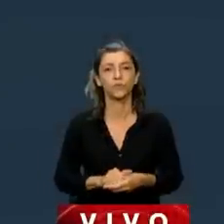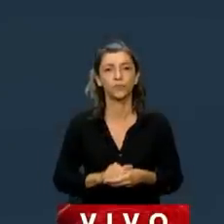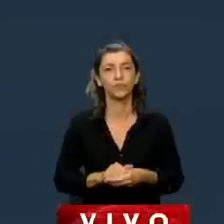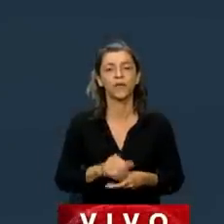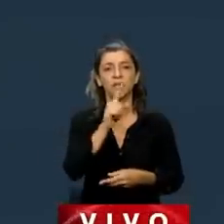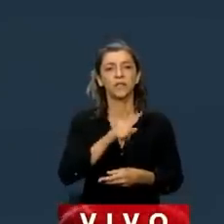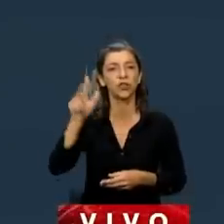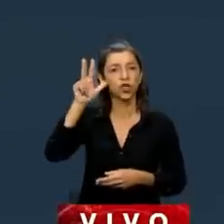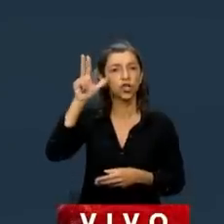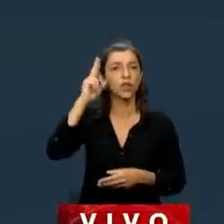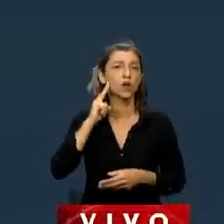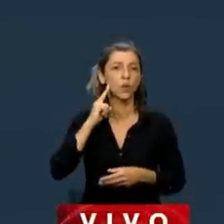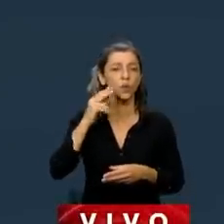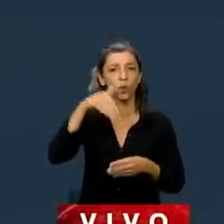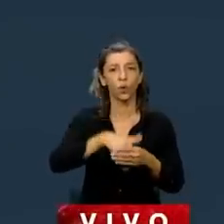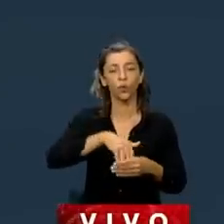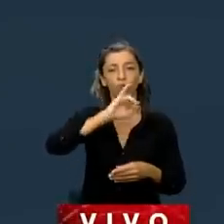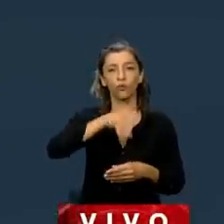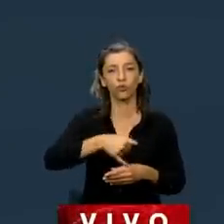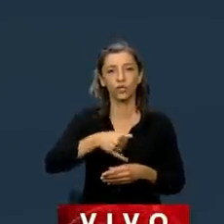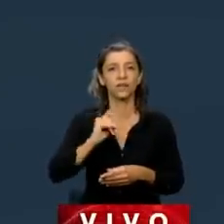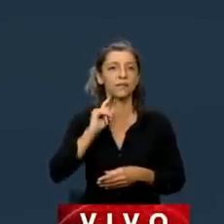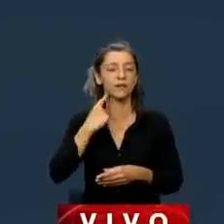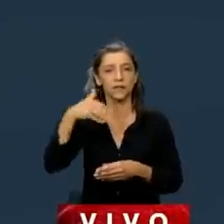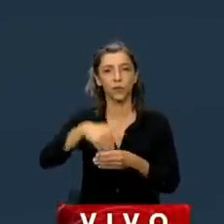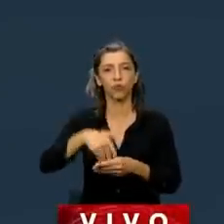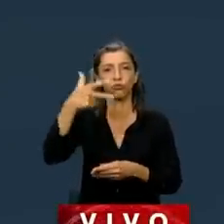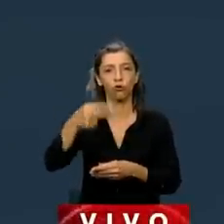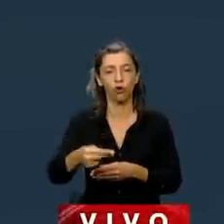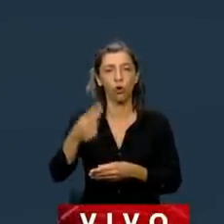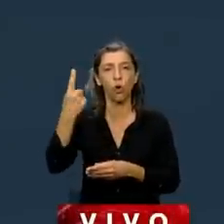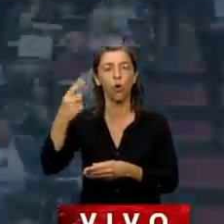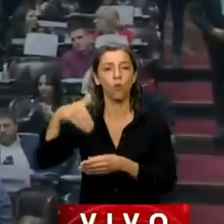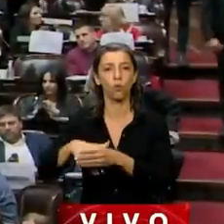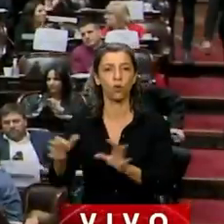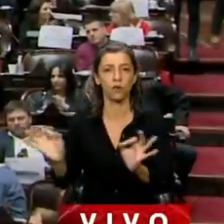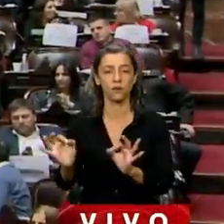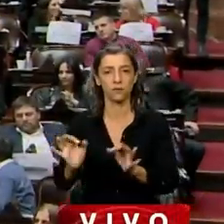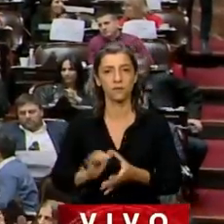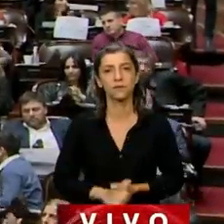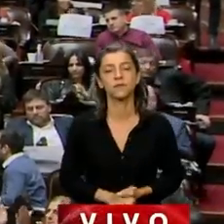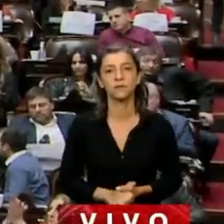189 afirmativos, 13 negativos, una abstención.